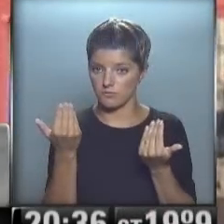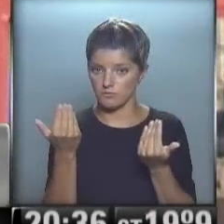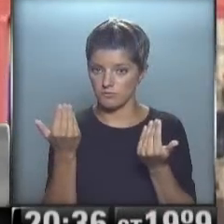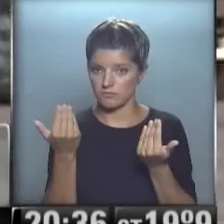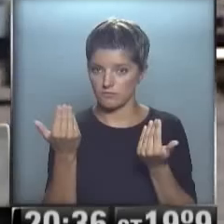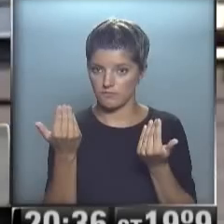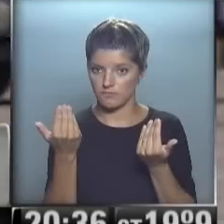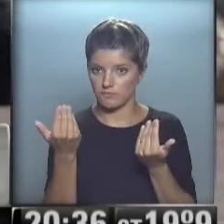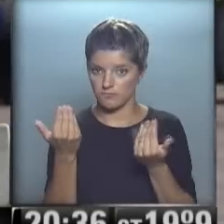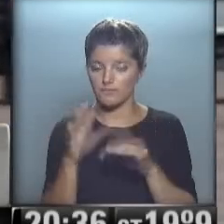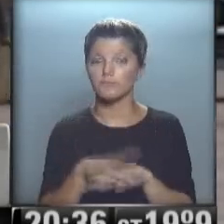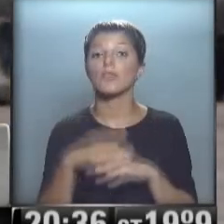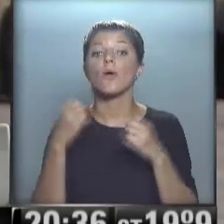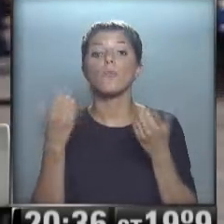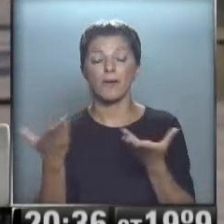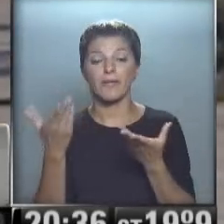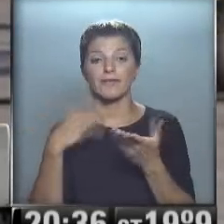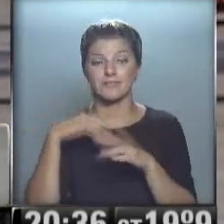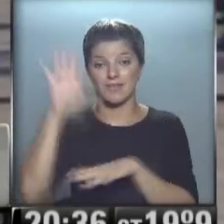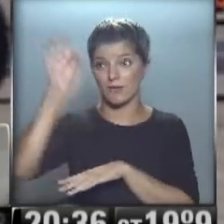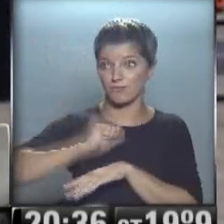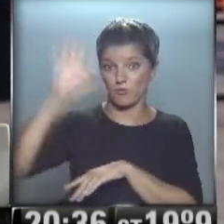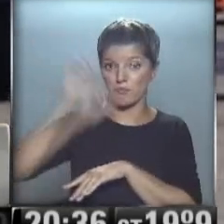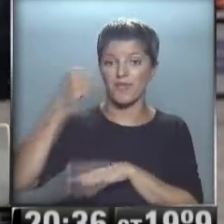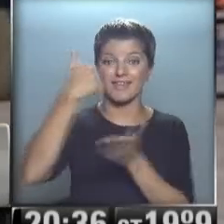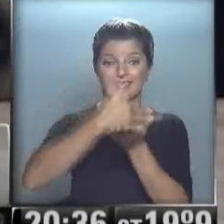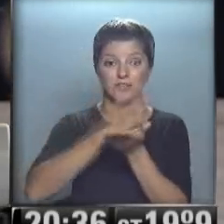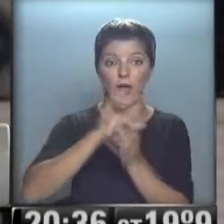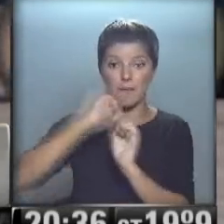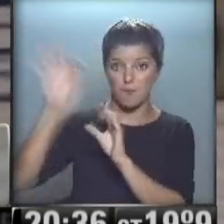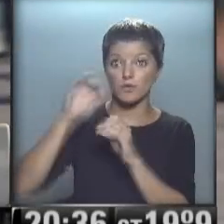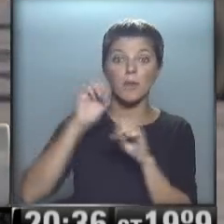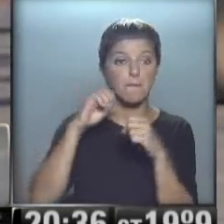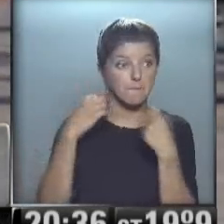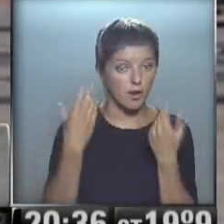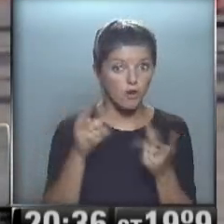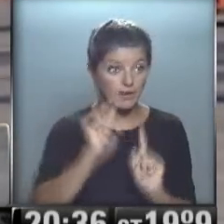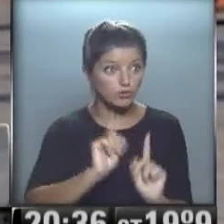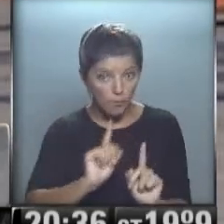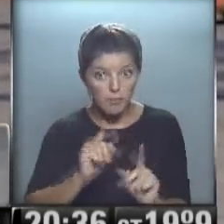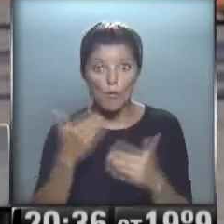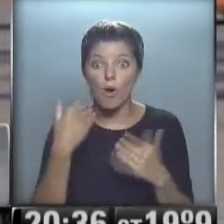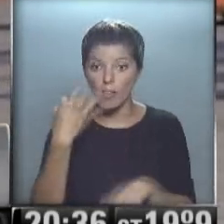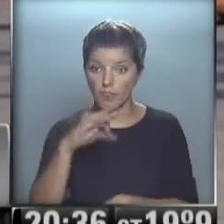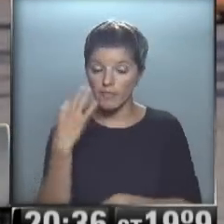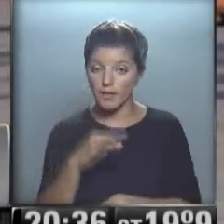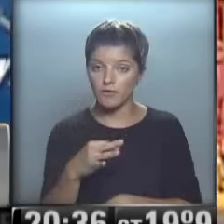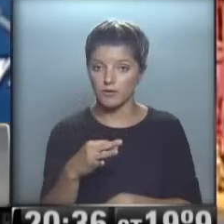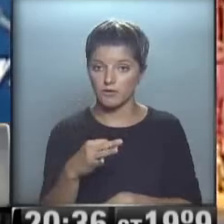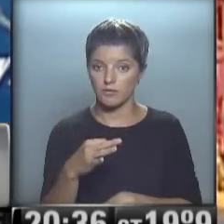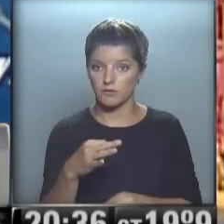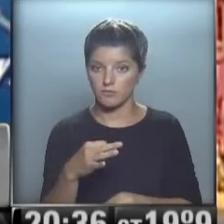mayor caudal de ingreso para los sectores exportadores que deberían reaccionar y poder